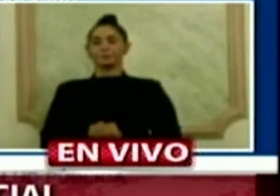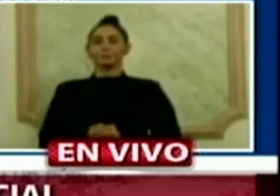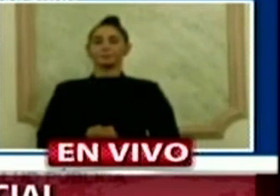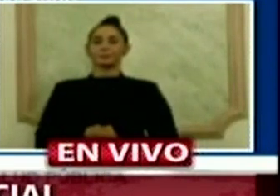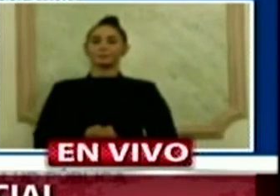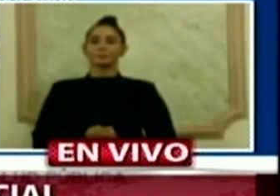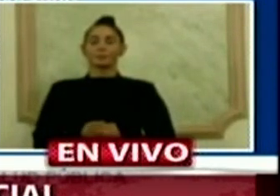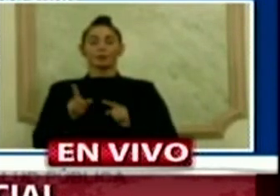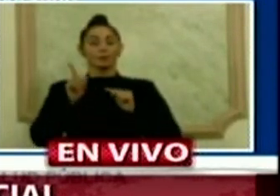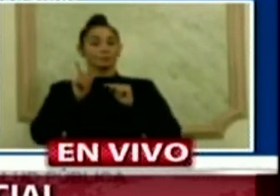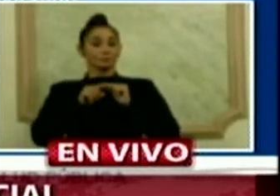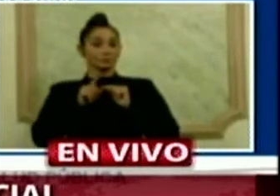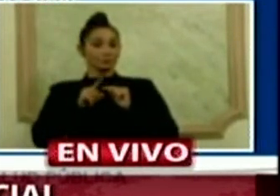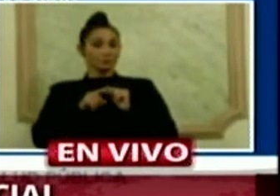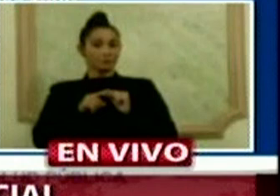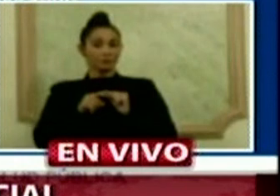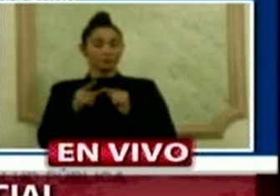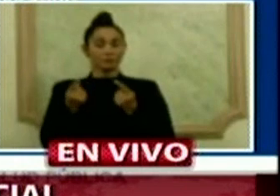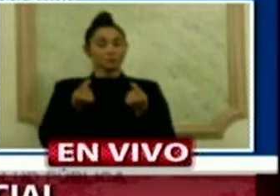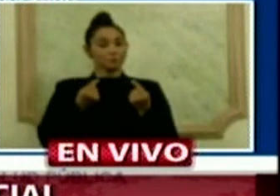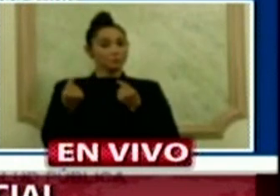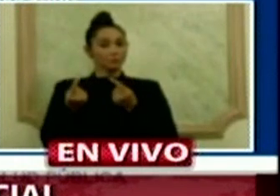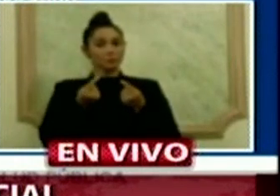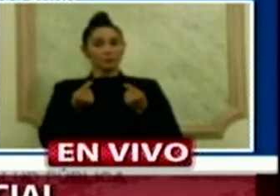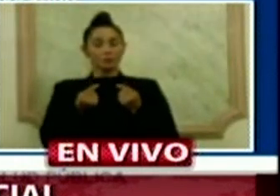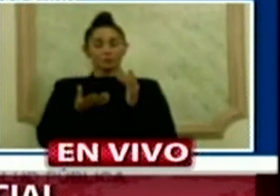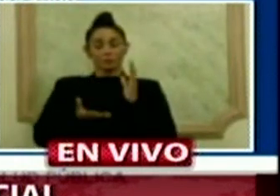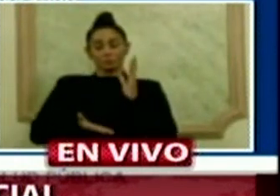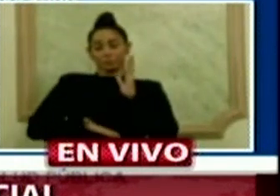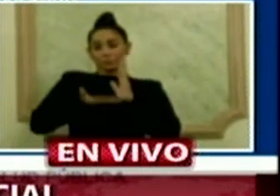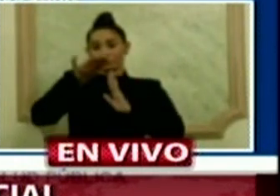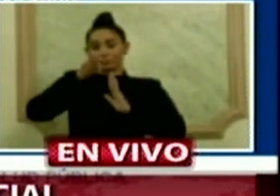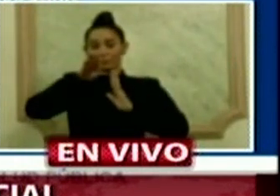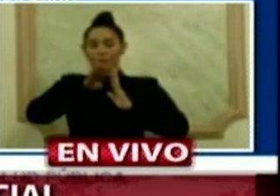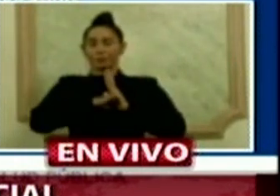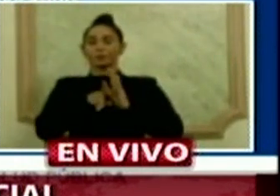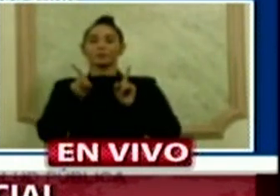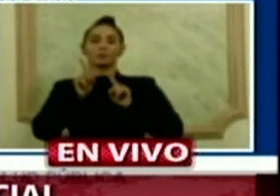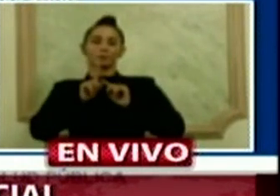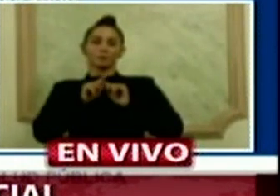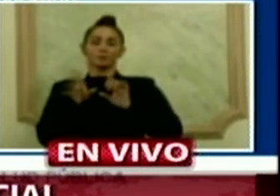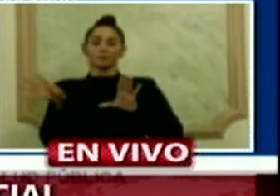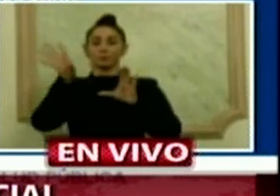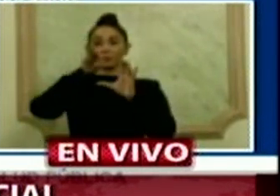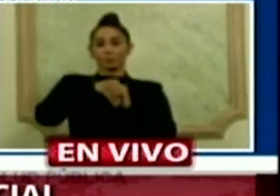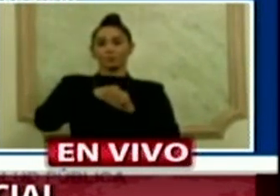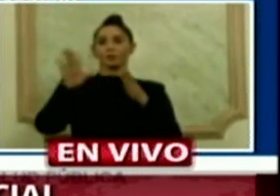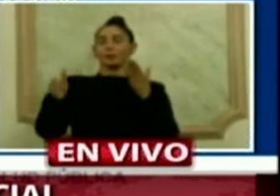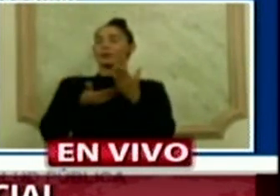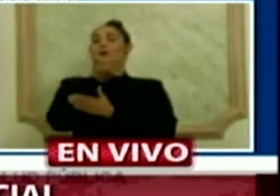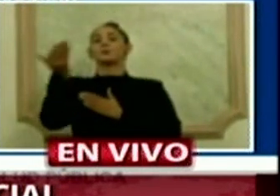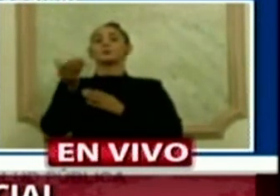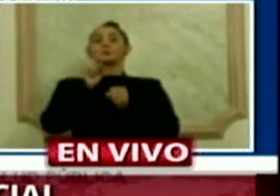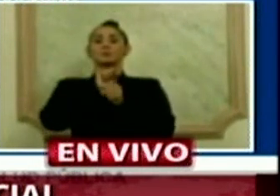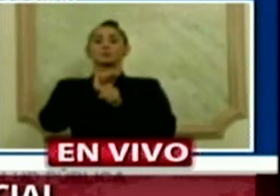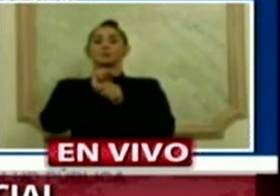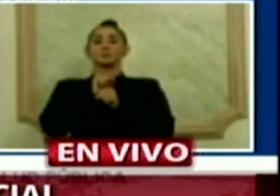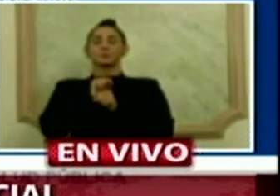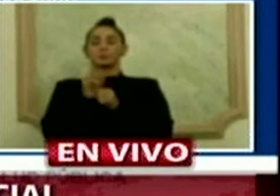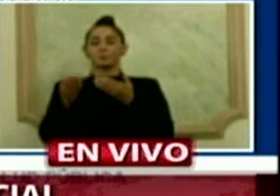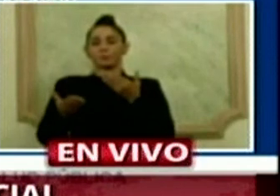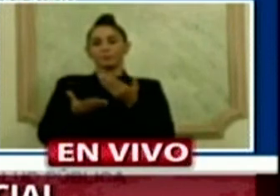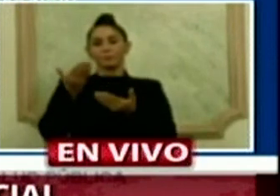del comportamiento de la curva de infección, seguiremos incorporando nuevas facilidades,